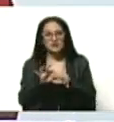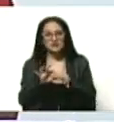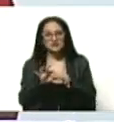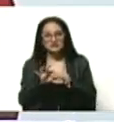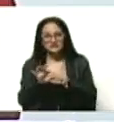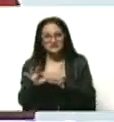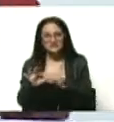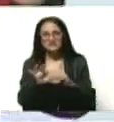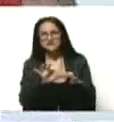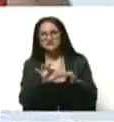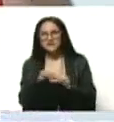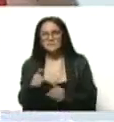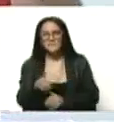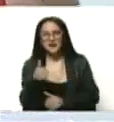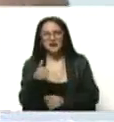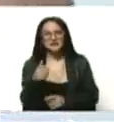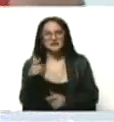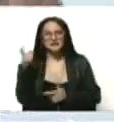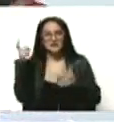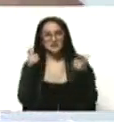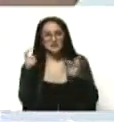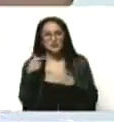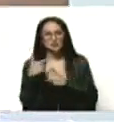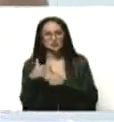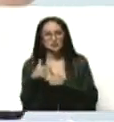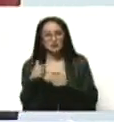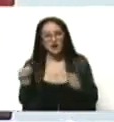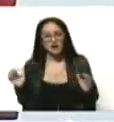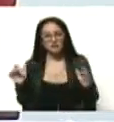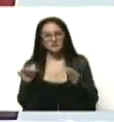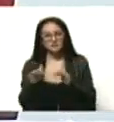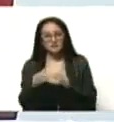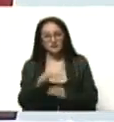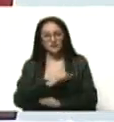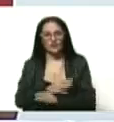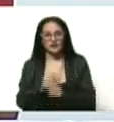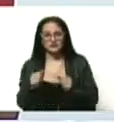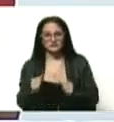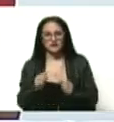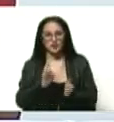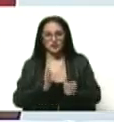chavismo, unir cada día más, sumar fuerza y organizar.